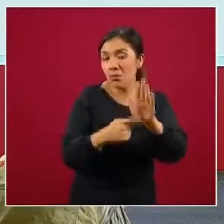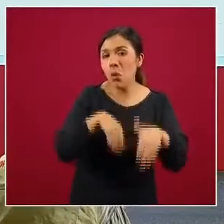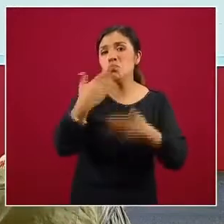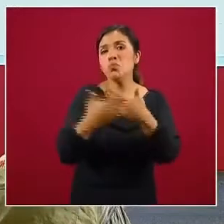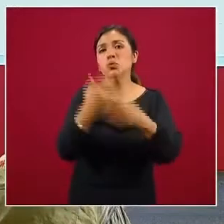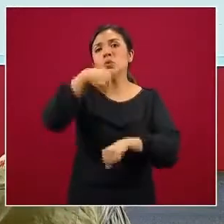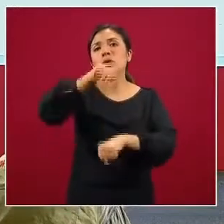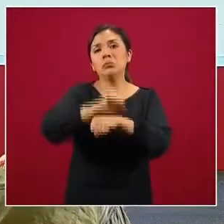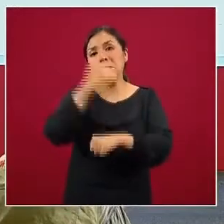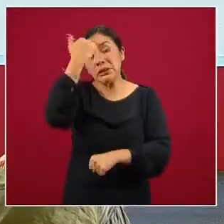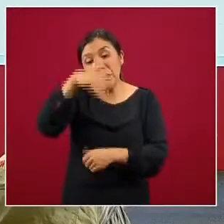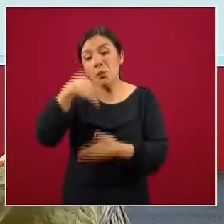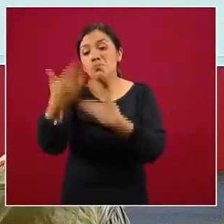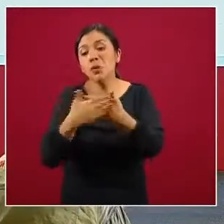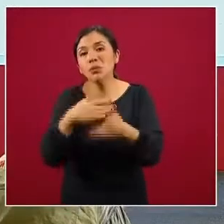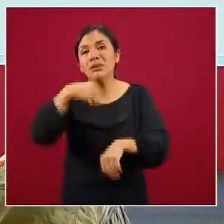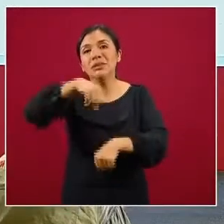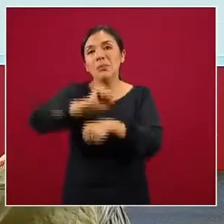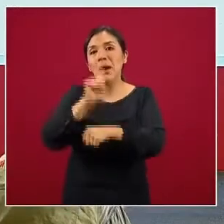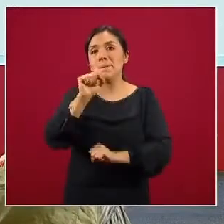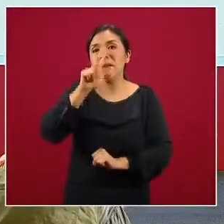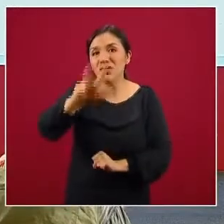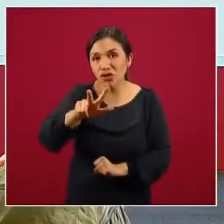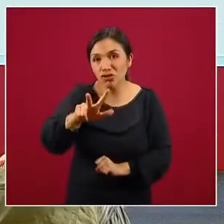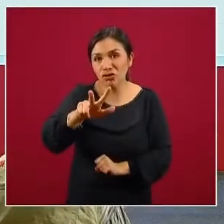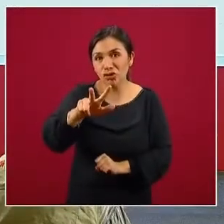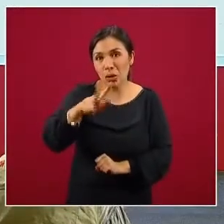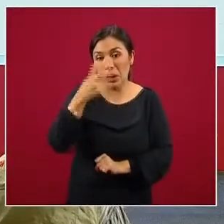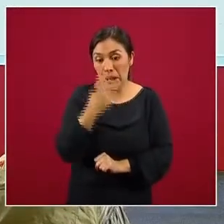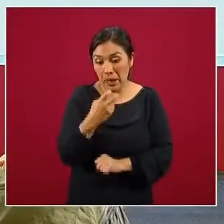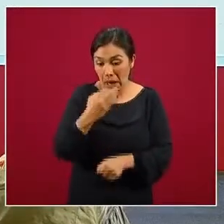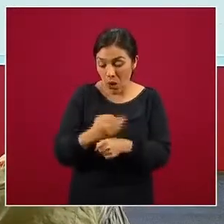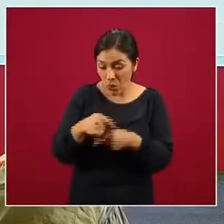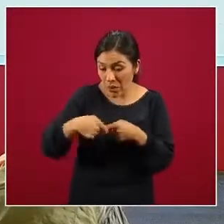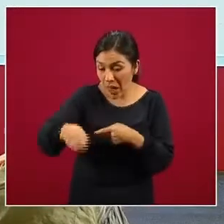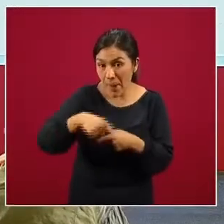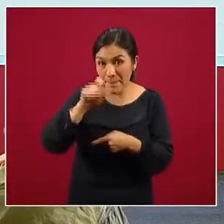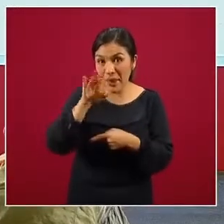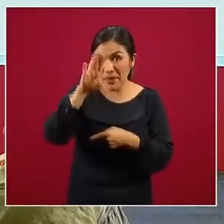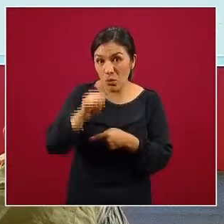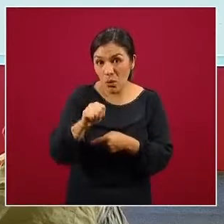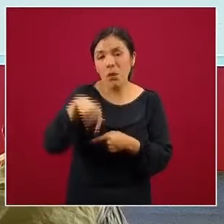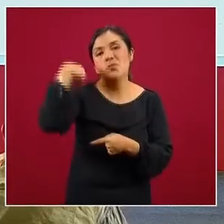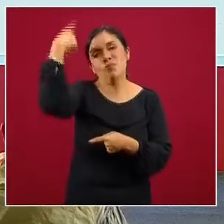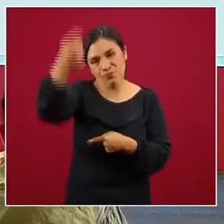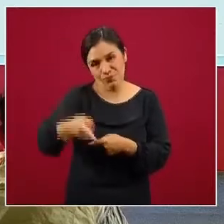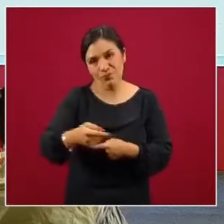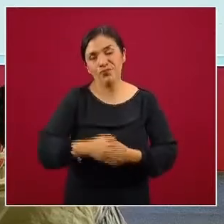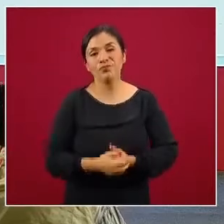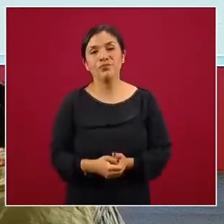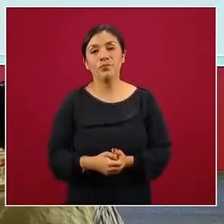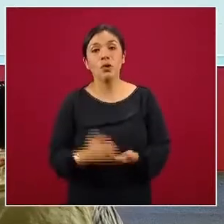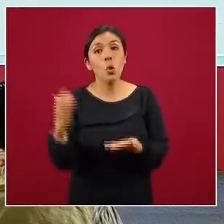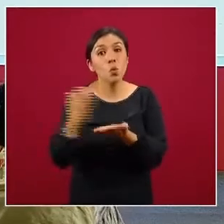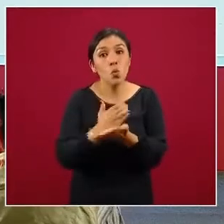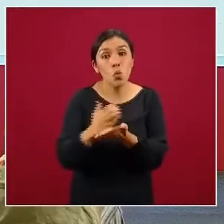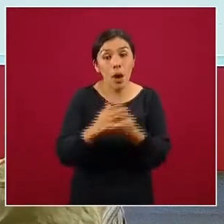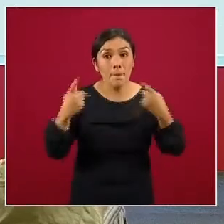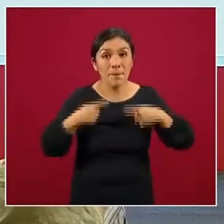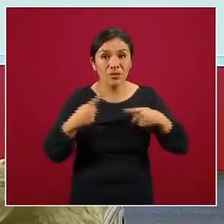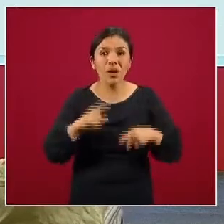próxima semana lo sabremos para la semana 28 y la actualmente en curso, la 29. Las